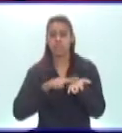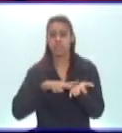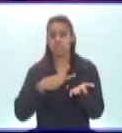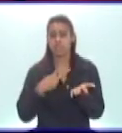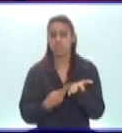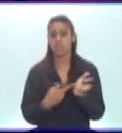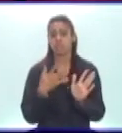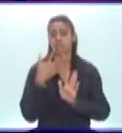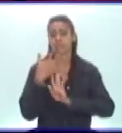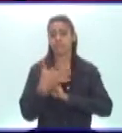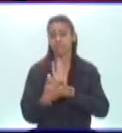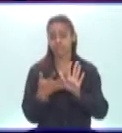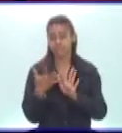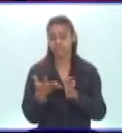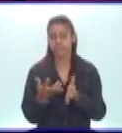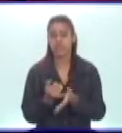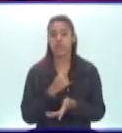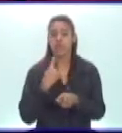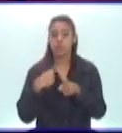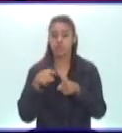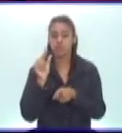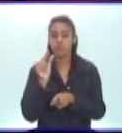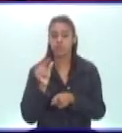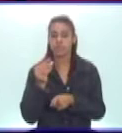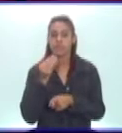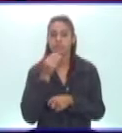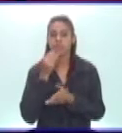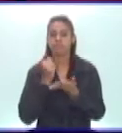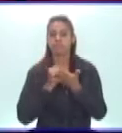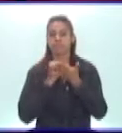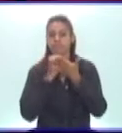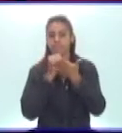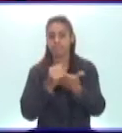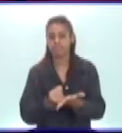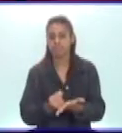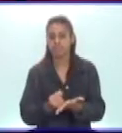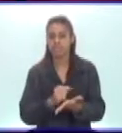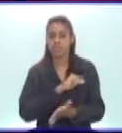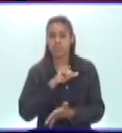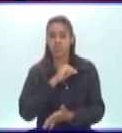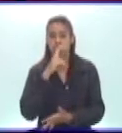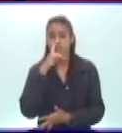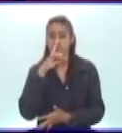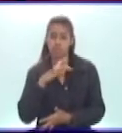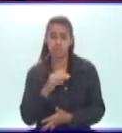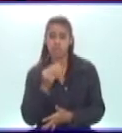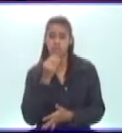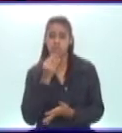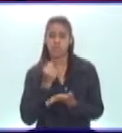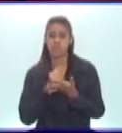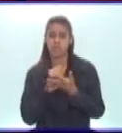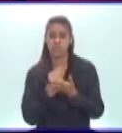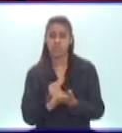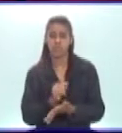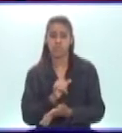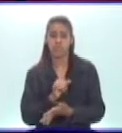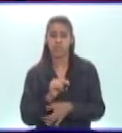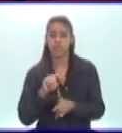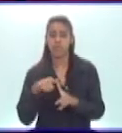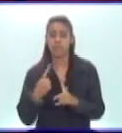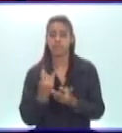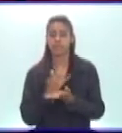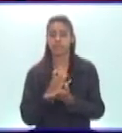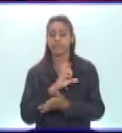de lengua de señas o en alguna persona que pueda apoyar, incluso en el mismo niño, ya que los niños, una vez que están en el entorno